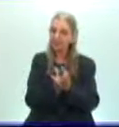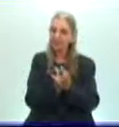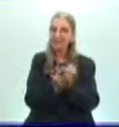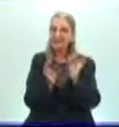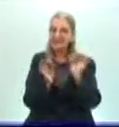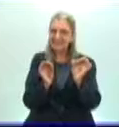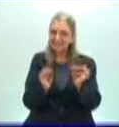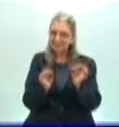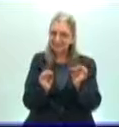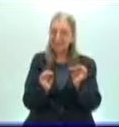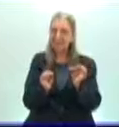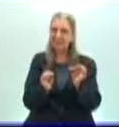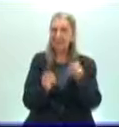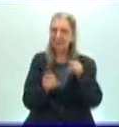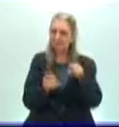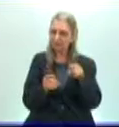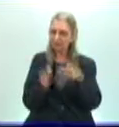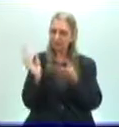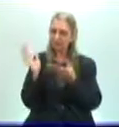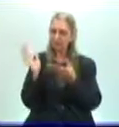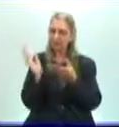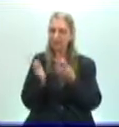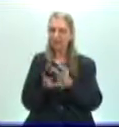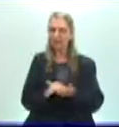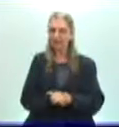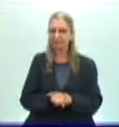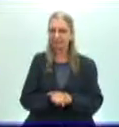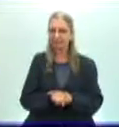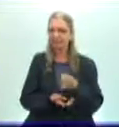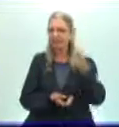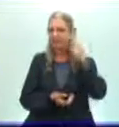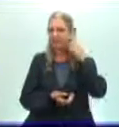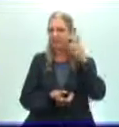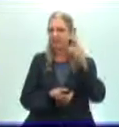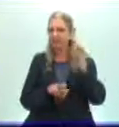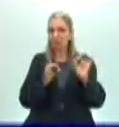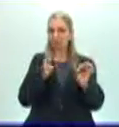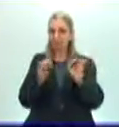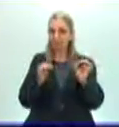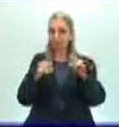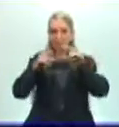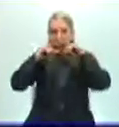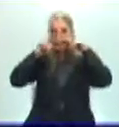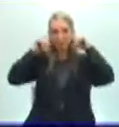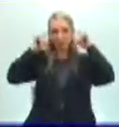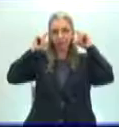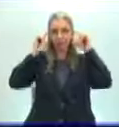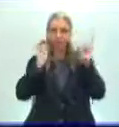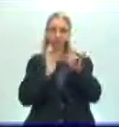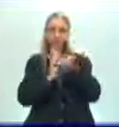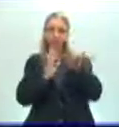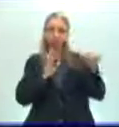compendio, ¿no?, de exámenes finales de otros años. Recuerden que debemos cuidarnos, use el nasobuco,